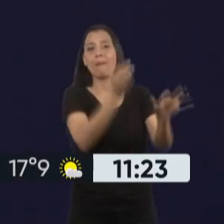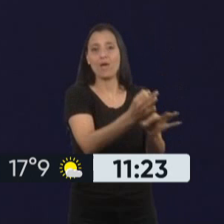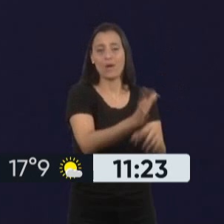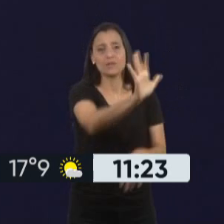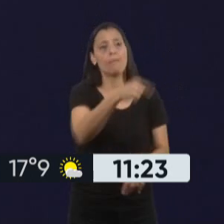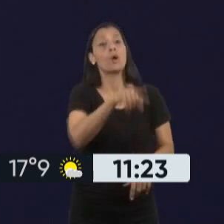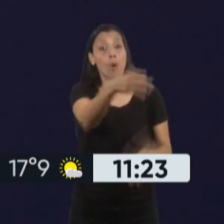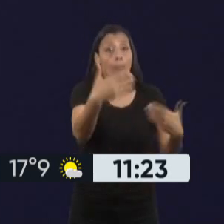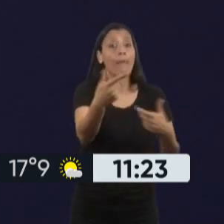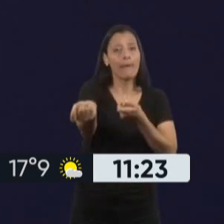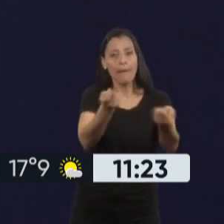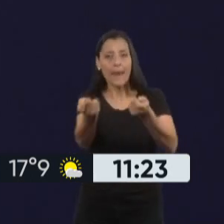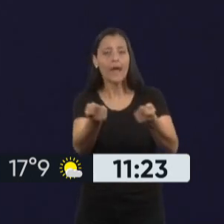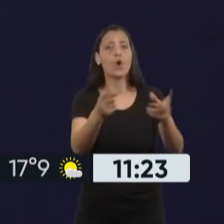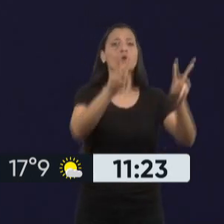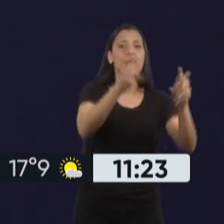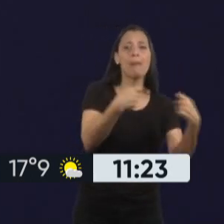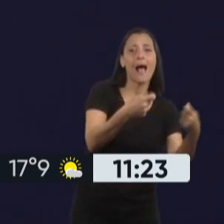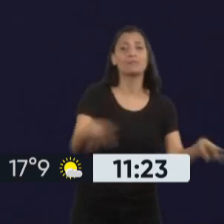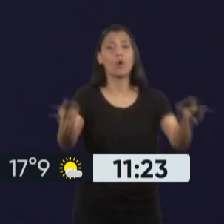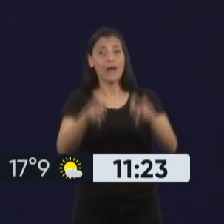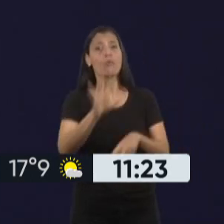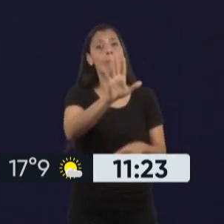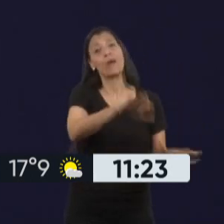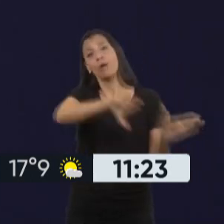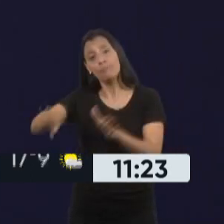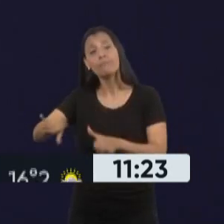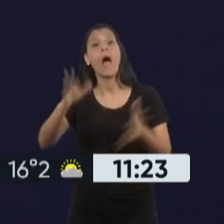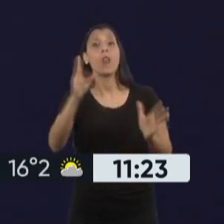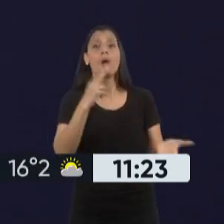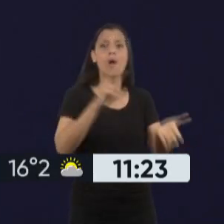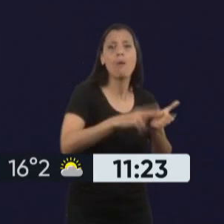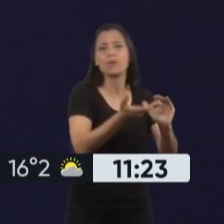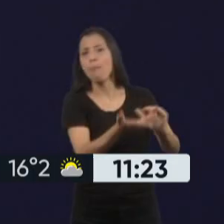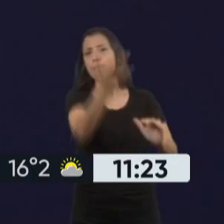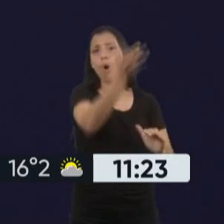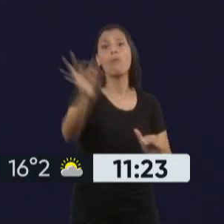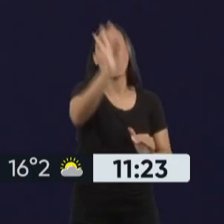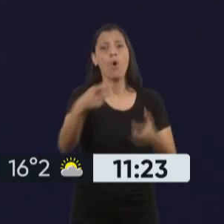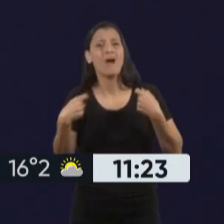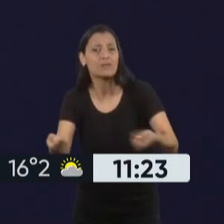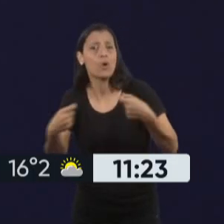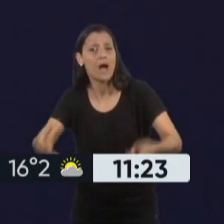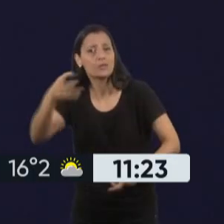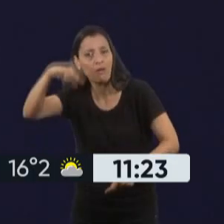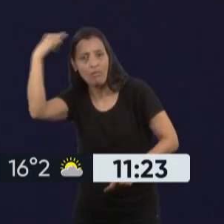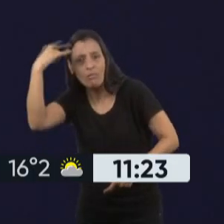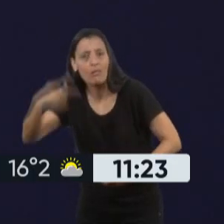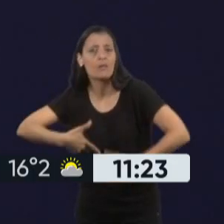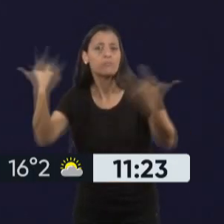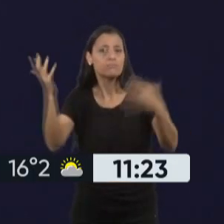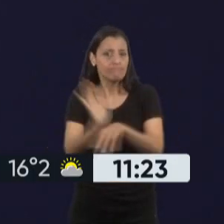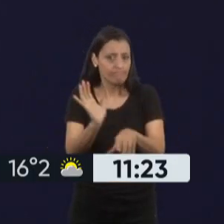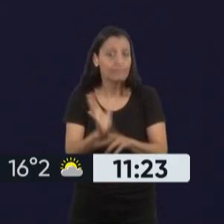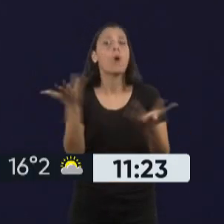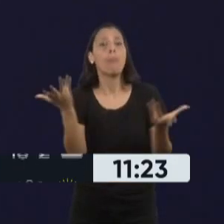tener equilibrio en las cuentas, pero por el otro lado tener impuestos muy altos y mucha ineficiencia en el gasto. que se puede dar en el